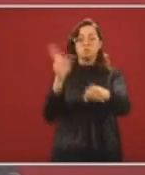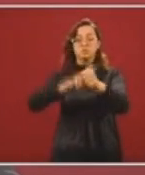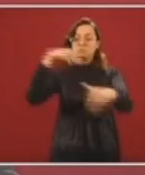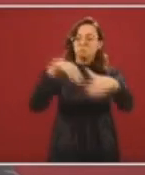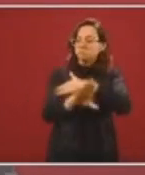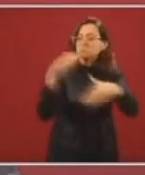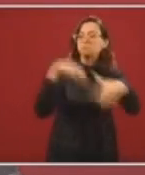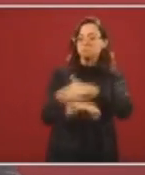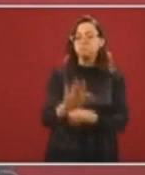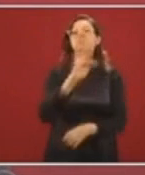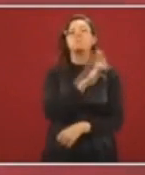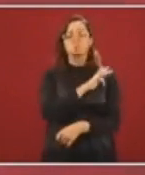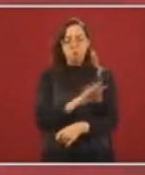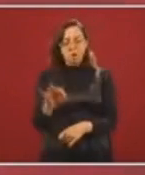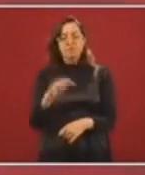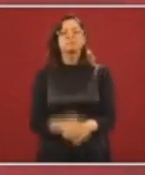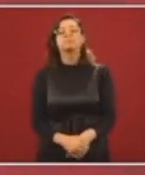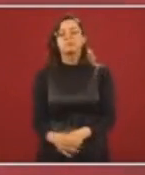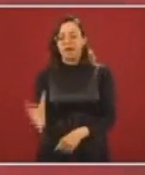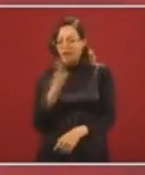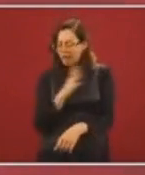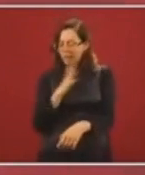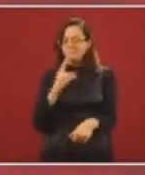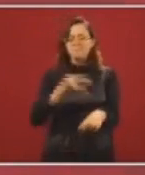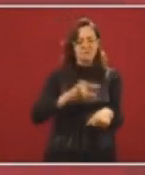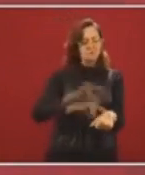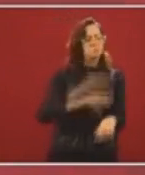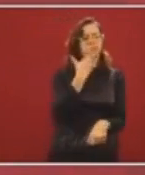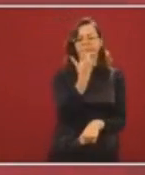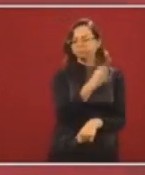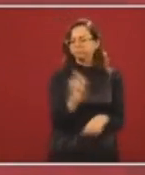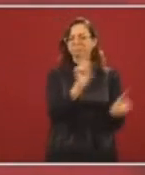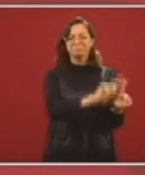Esto es, los médicos, los especialistas, y además,